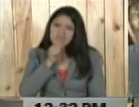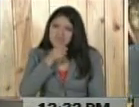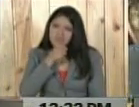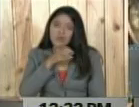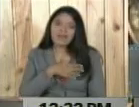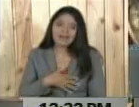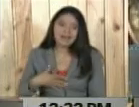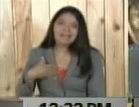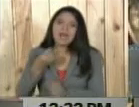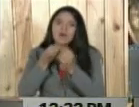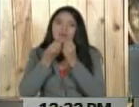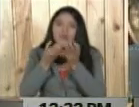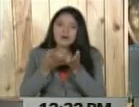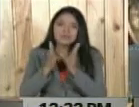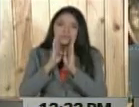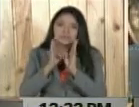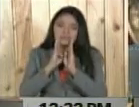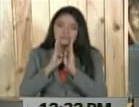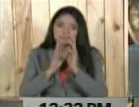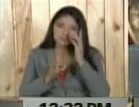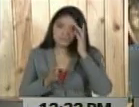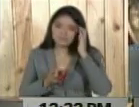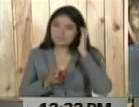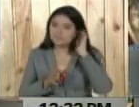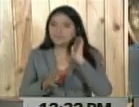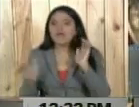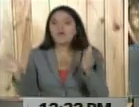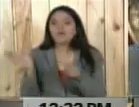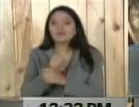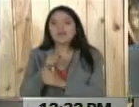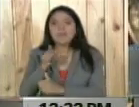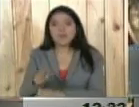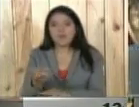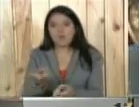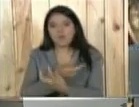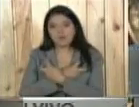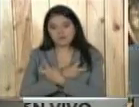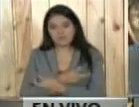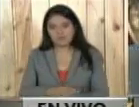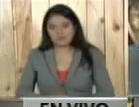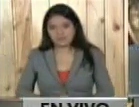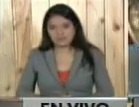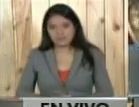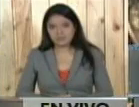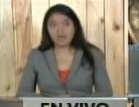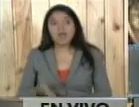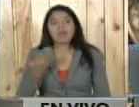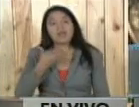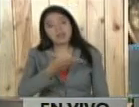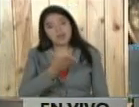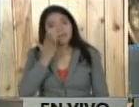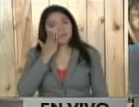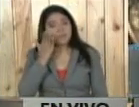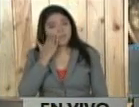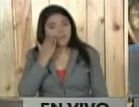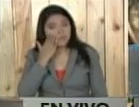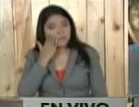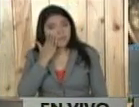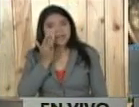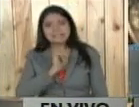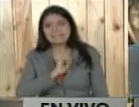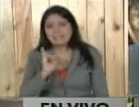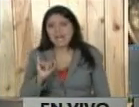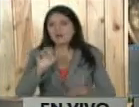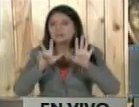quiso declarar y declaró. Y aparecieron los huesos. Y su señora madre, ya con